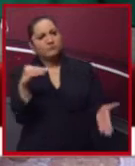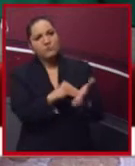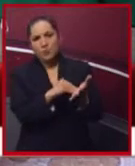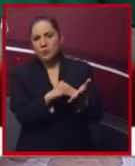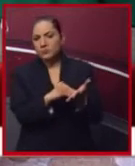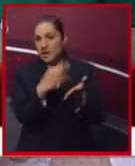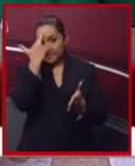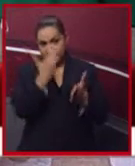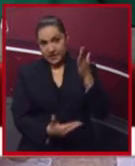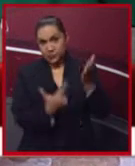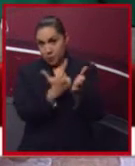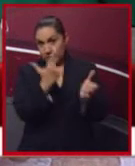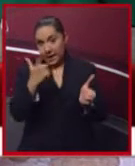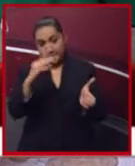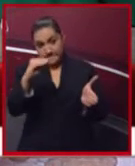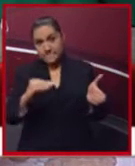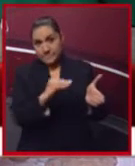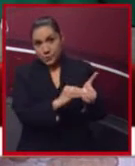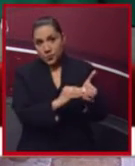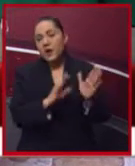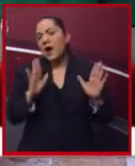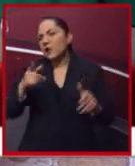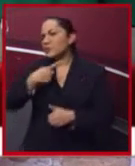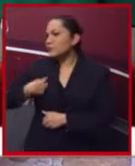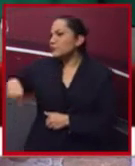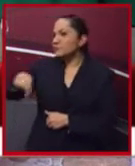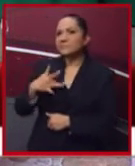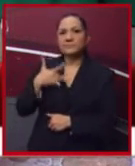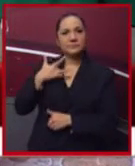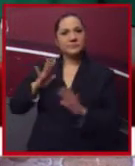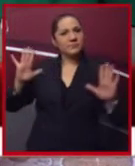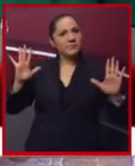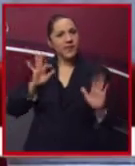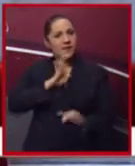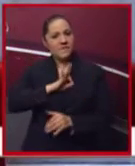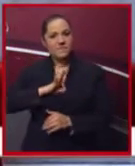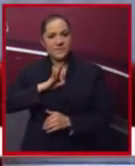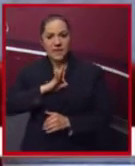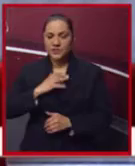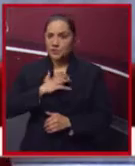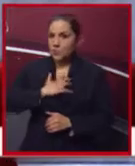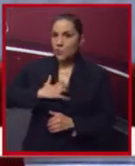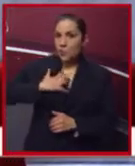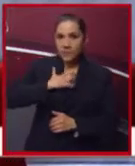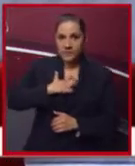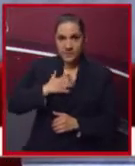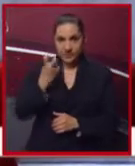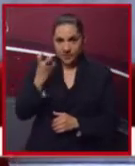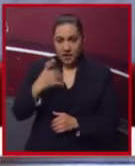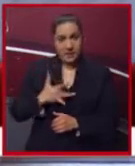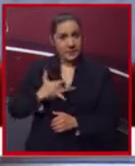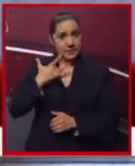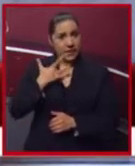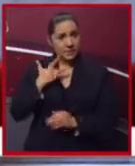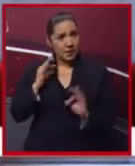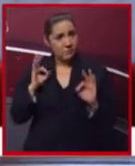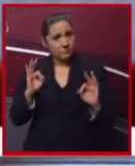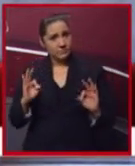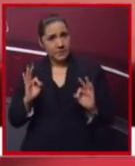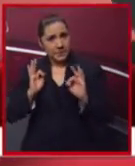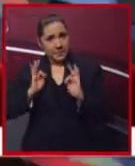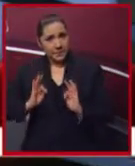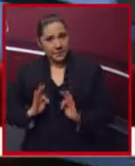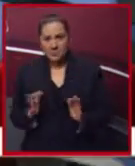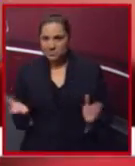delitos graves, y entonces ya vamos a votar todas bien felices y contentas. De verdad que así lo he percibido